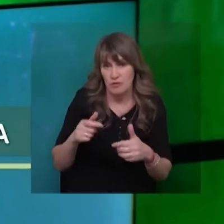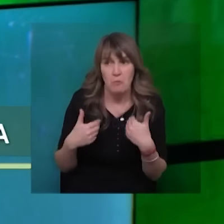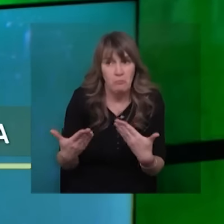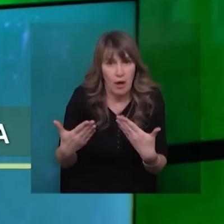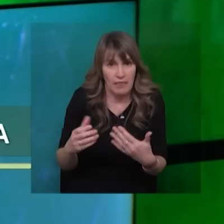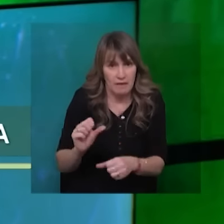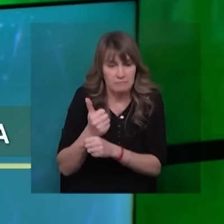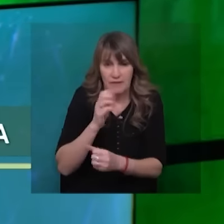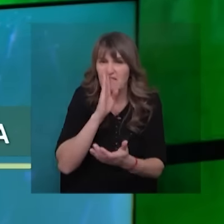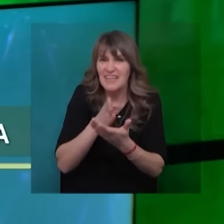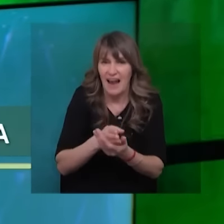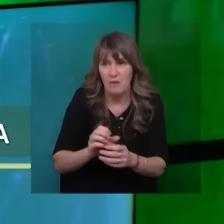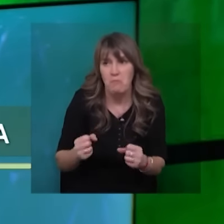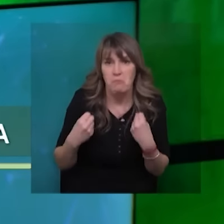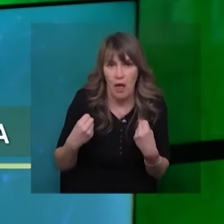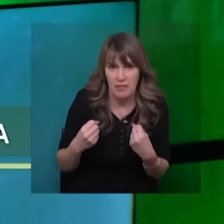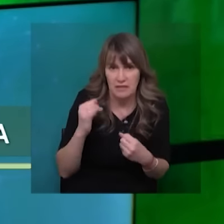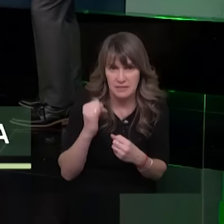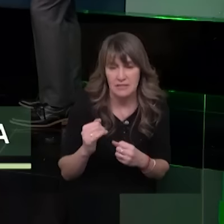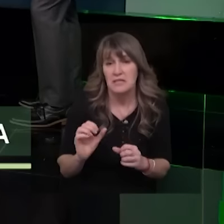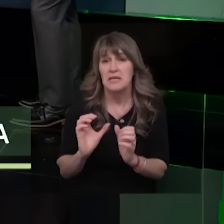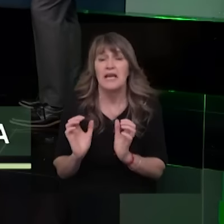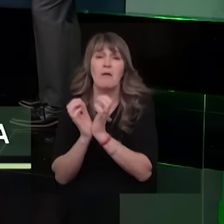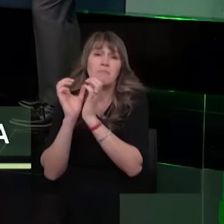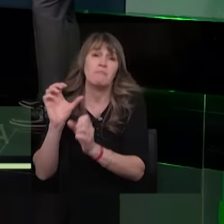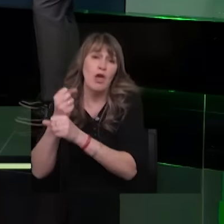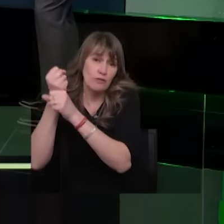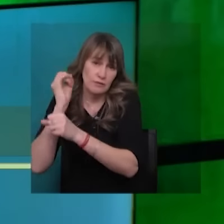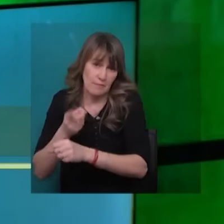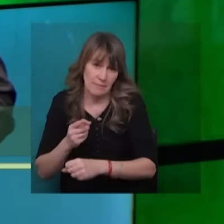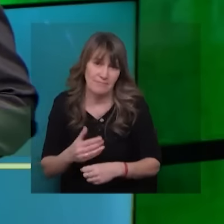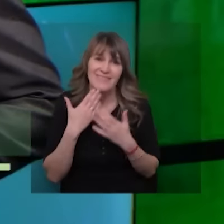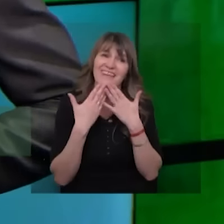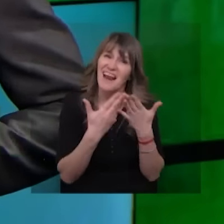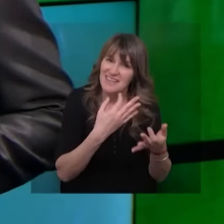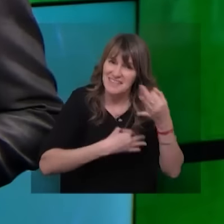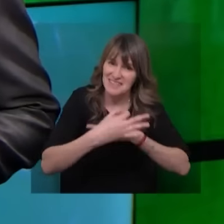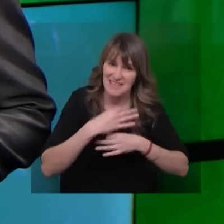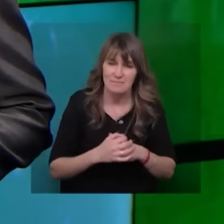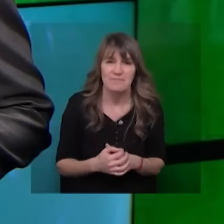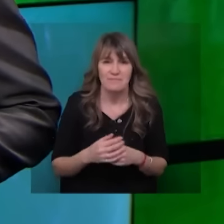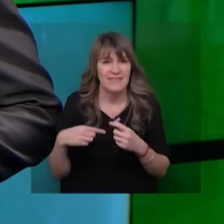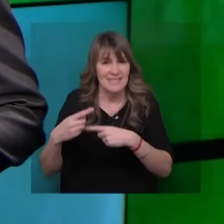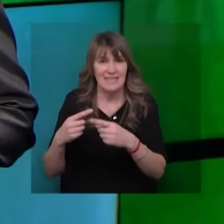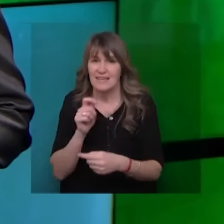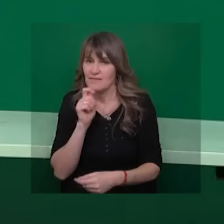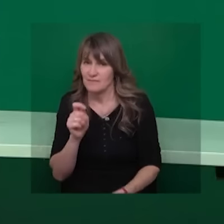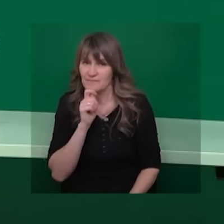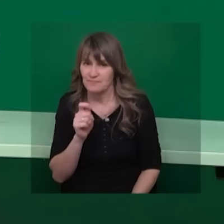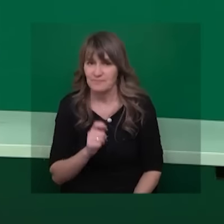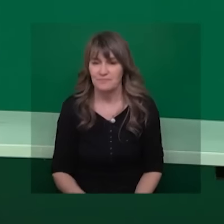final Ojalá que llegue hasta ahí que sea campeón Y gracias Alejandra por la columna Hasta luego seguimos haciendo mbd noticias con Natalia